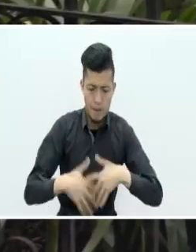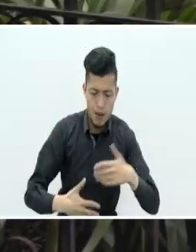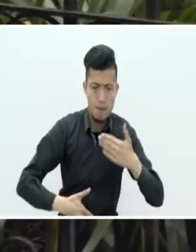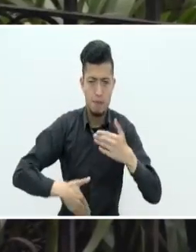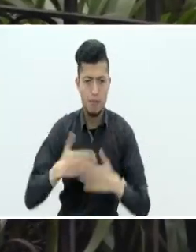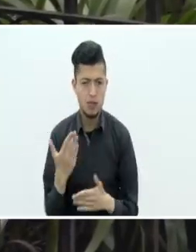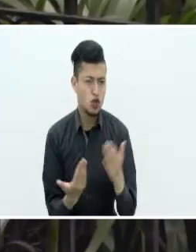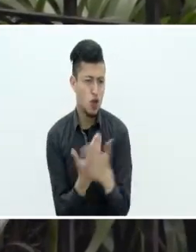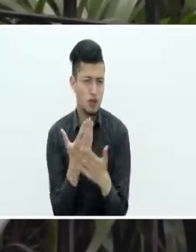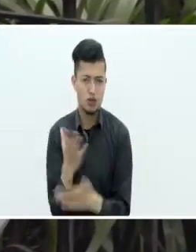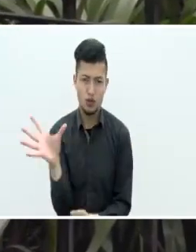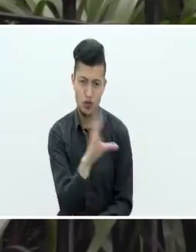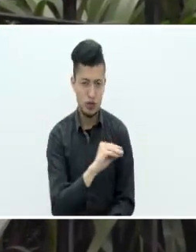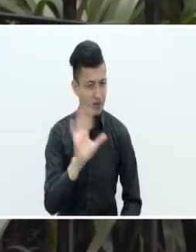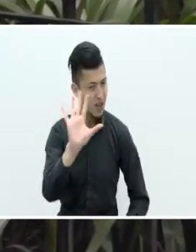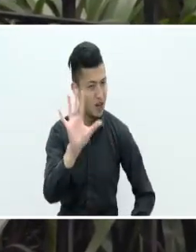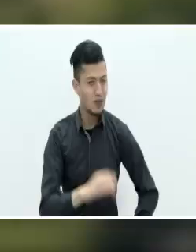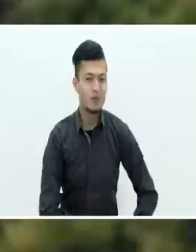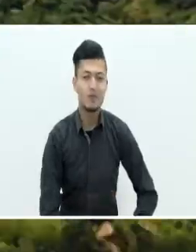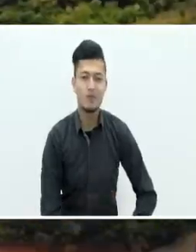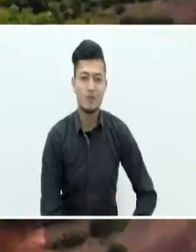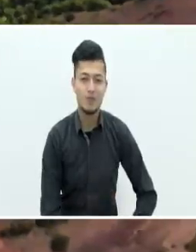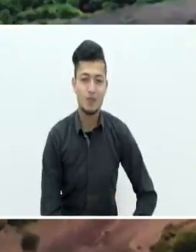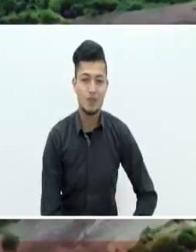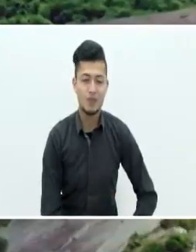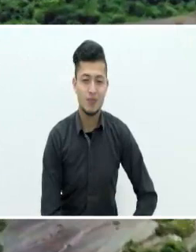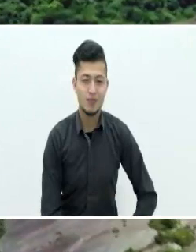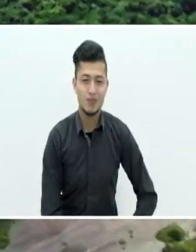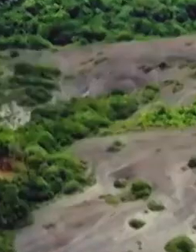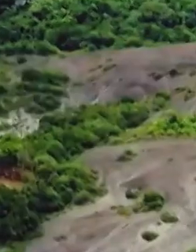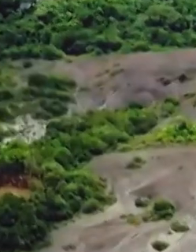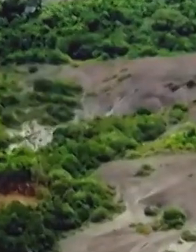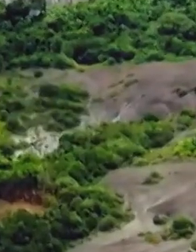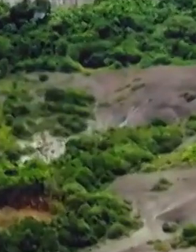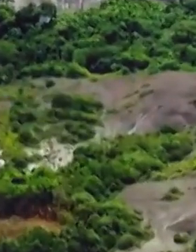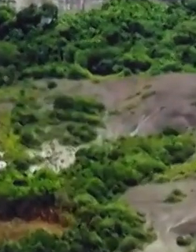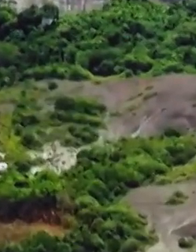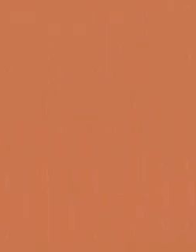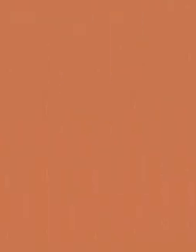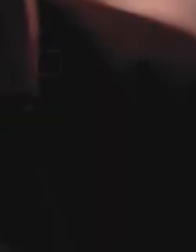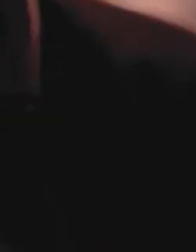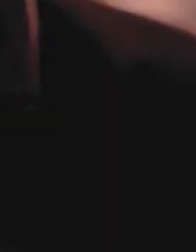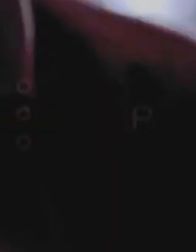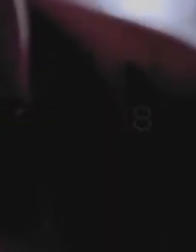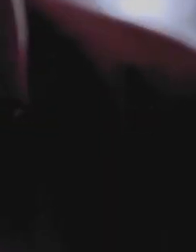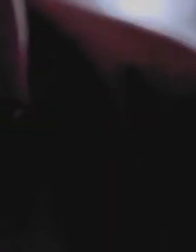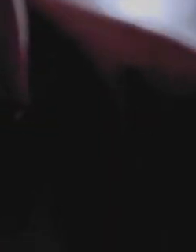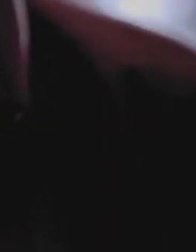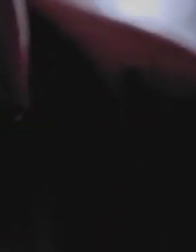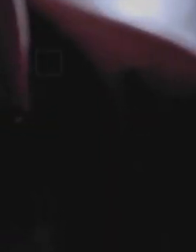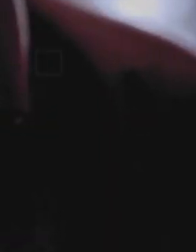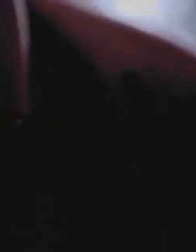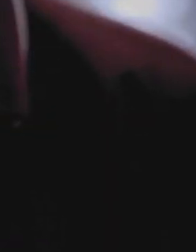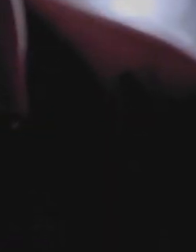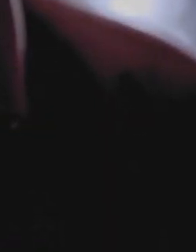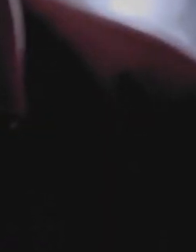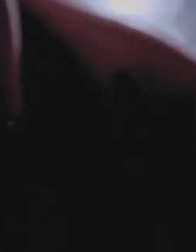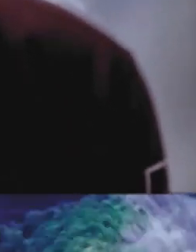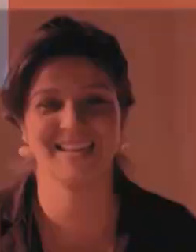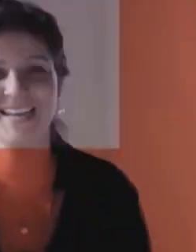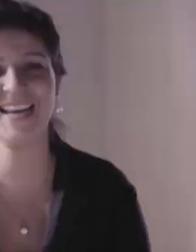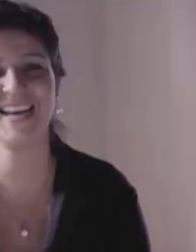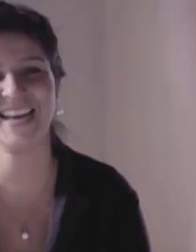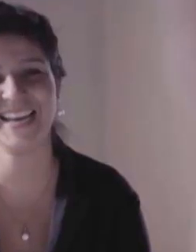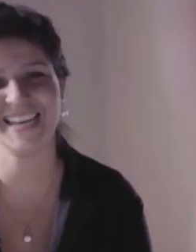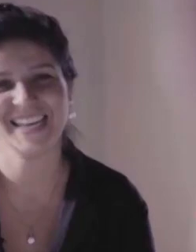para todos los colombianos. ¡Chao, chao! Un programa diferente de la gente y pa' la gente.